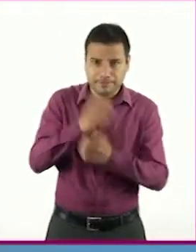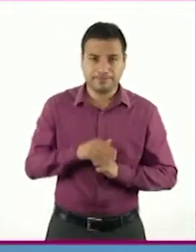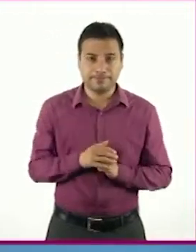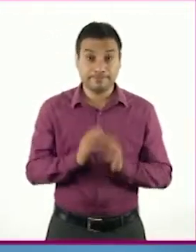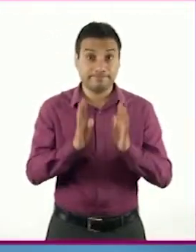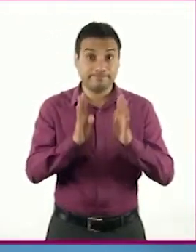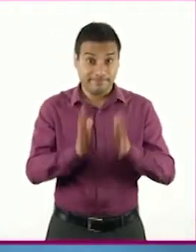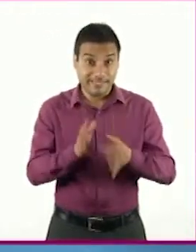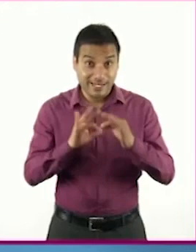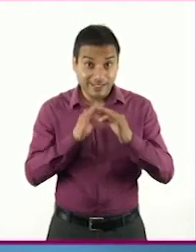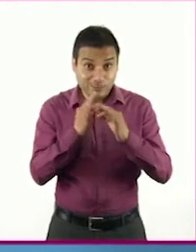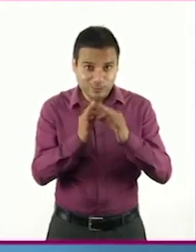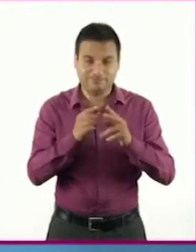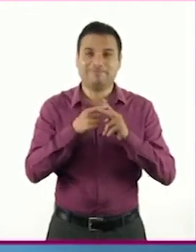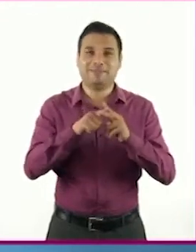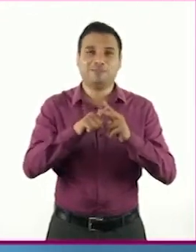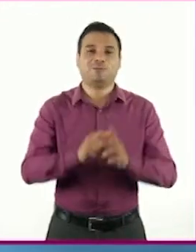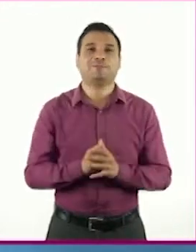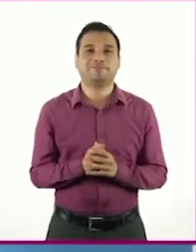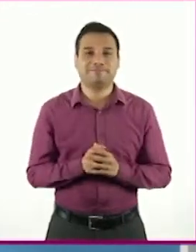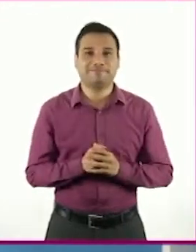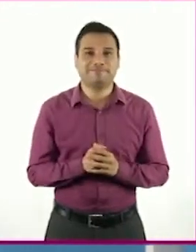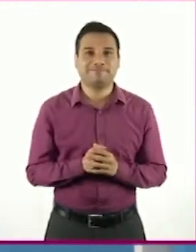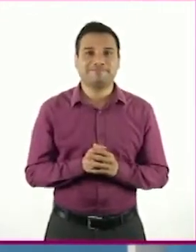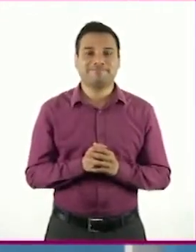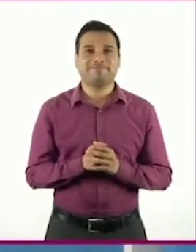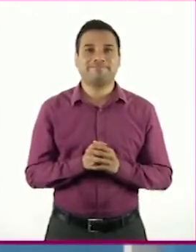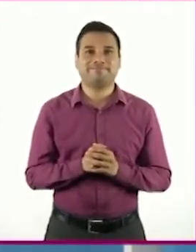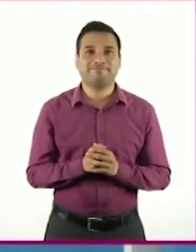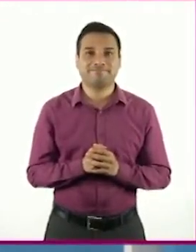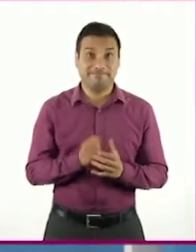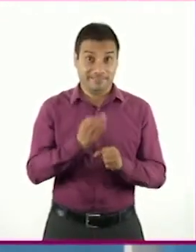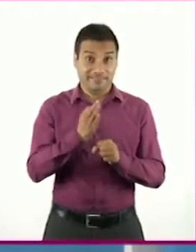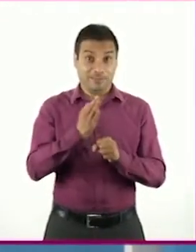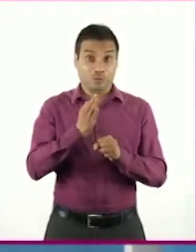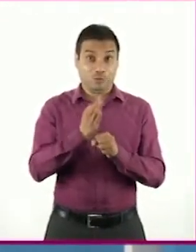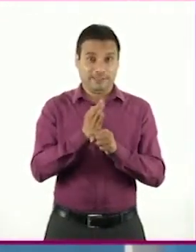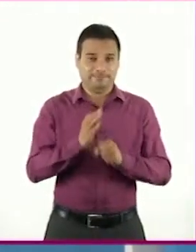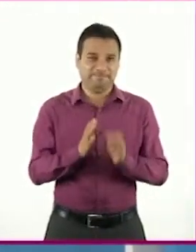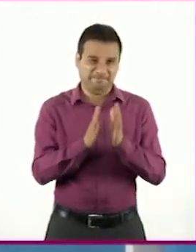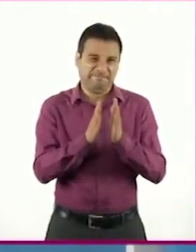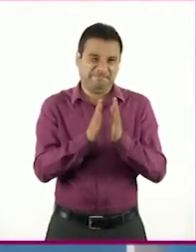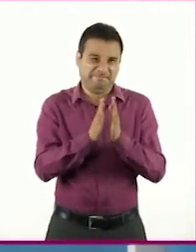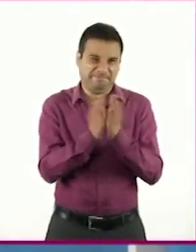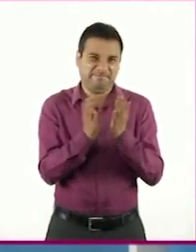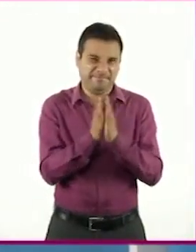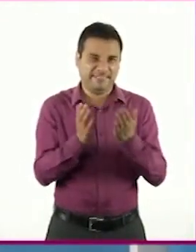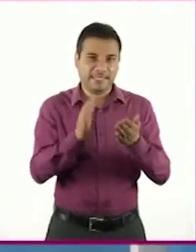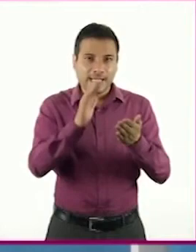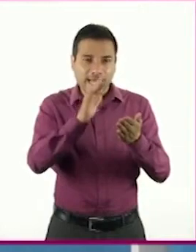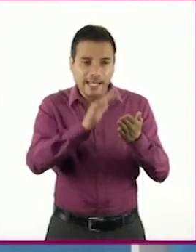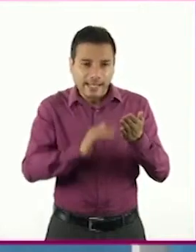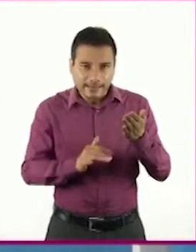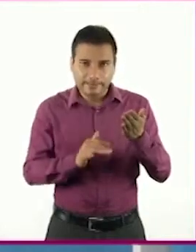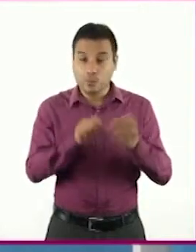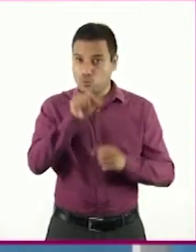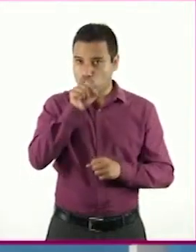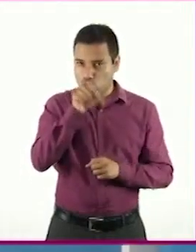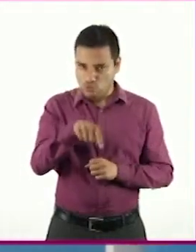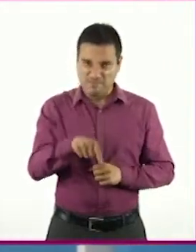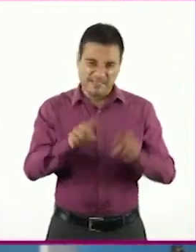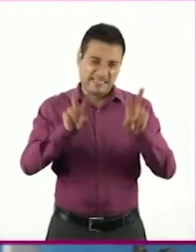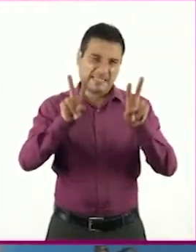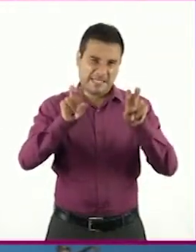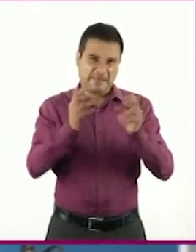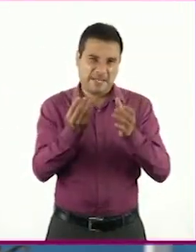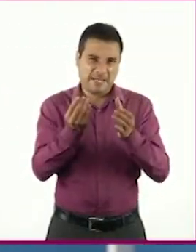¿Listos? ¡Comenzamos! Relacionado con el tema de hoy, en nuestra sección Leer para conocer, les compartiré